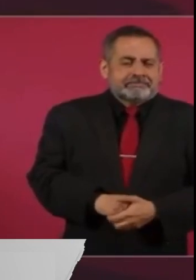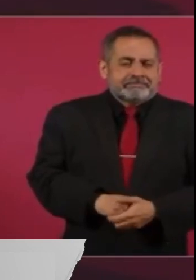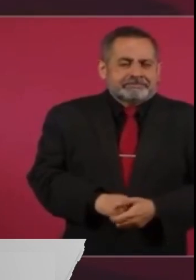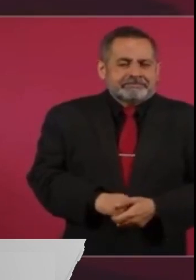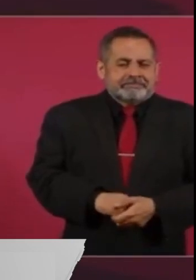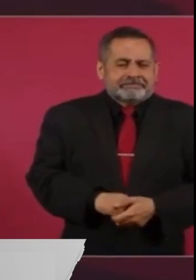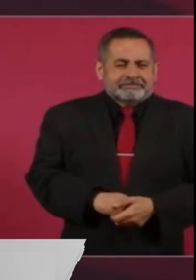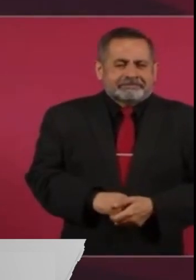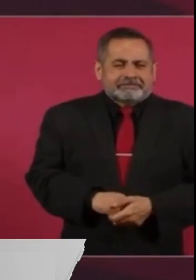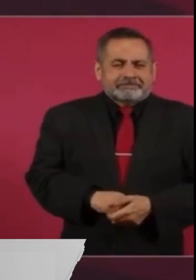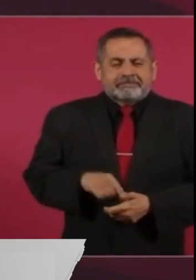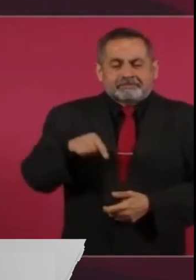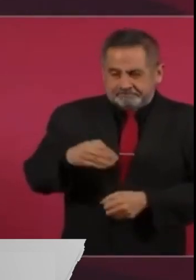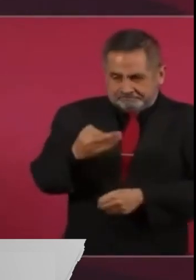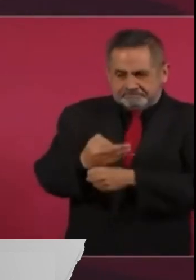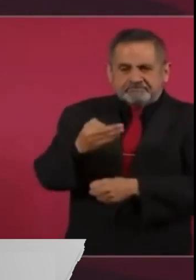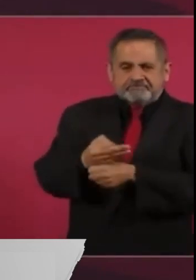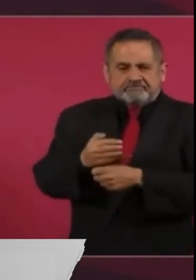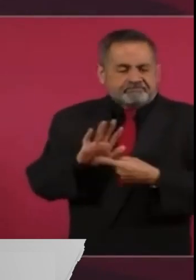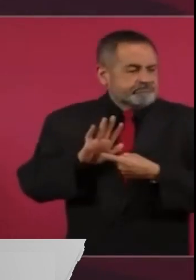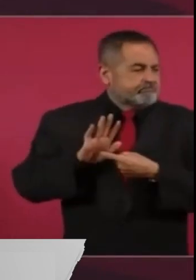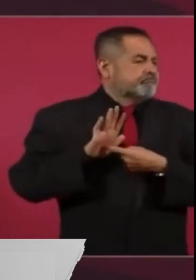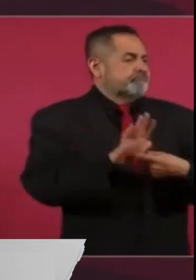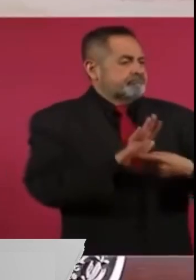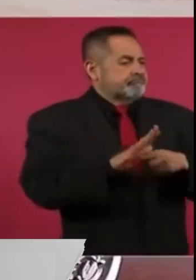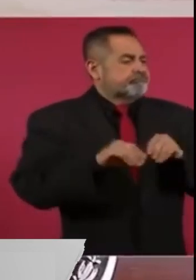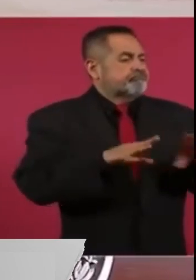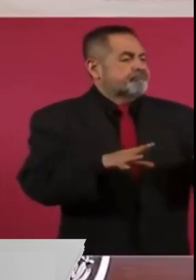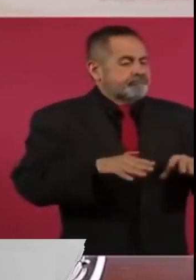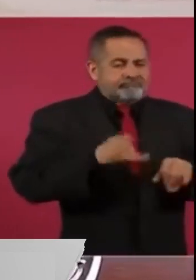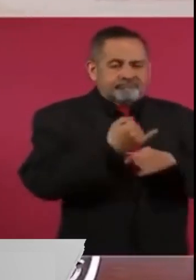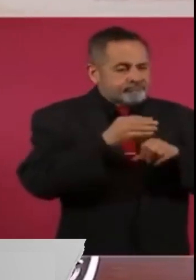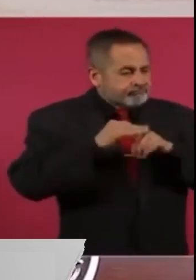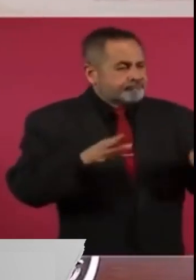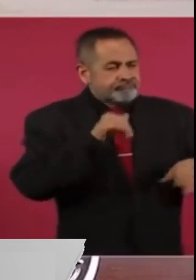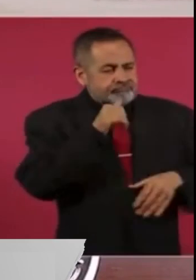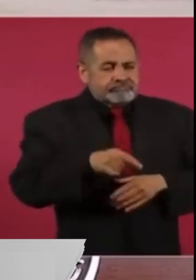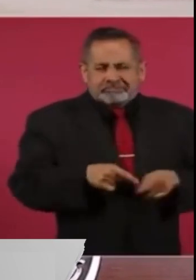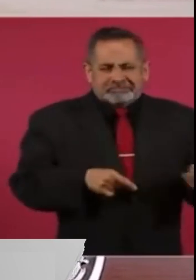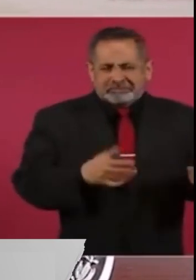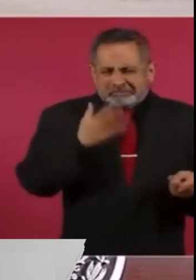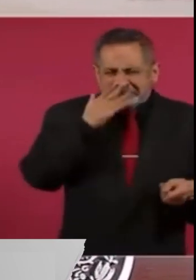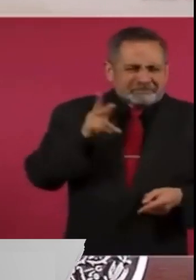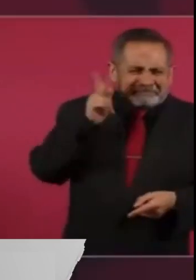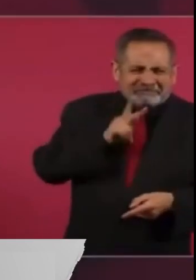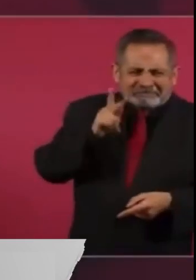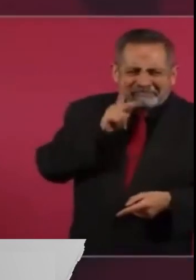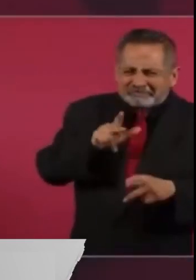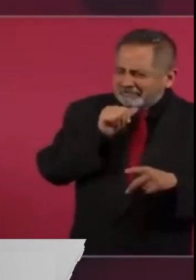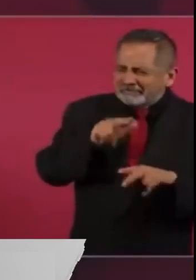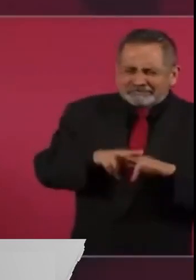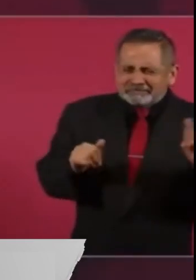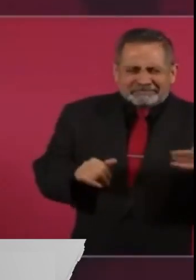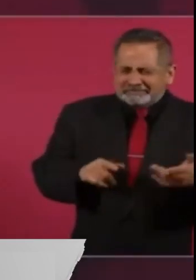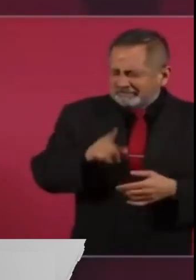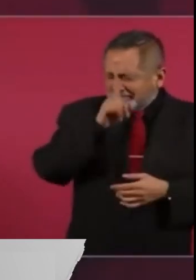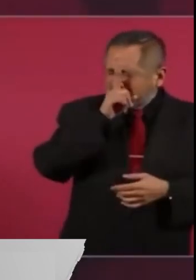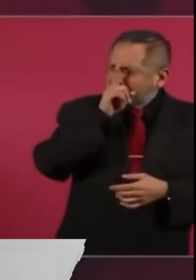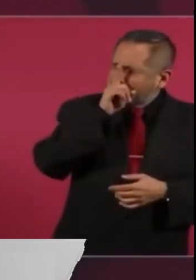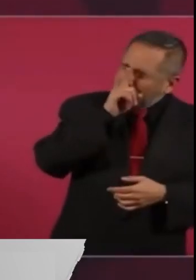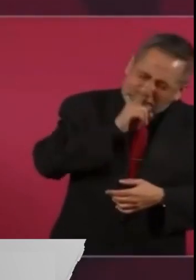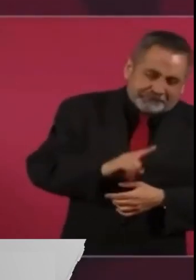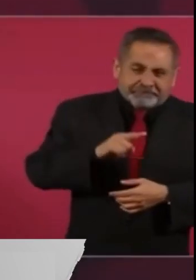porque tenemos esta posibilidad, ¿no?, de informar. Además, no hay pruebas de nada, es una vil